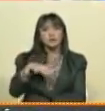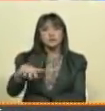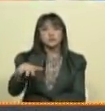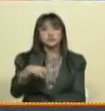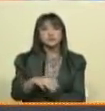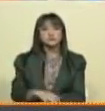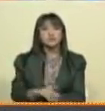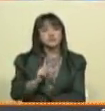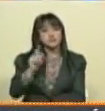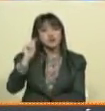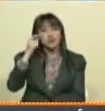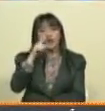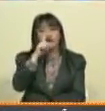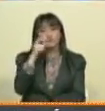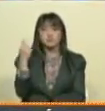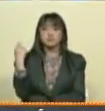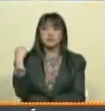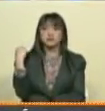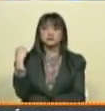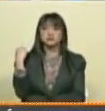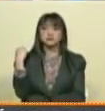Hay que recordar, el año pasado,